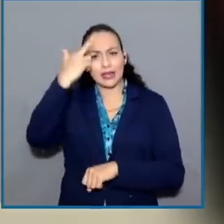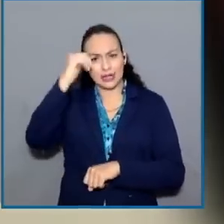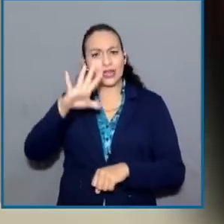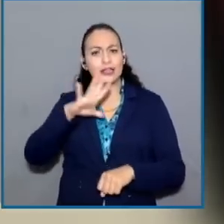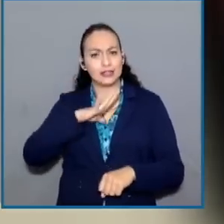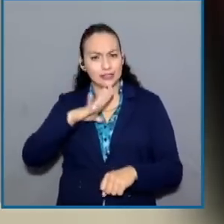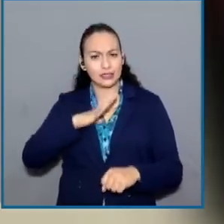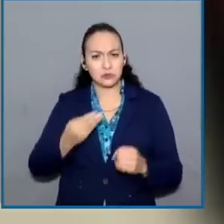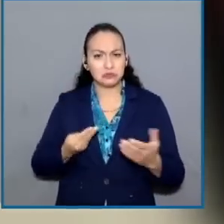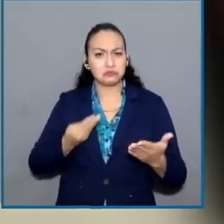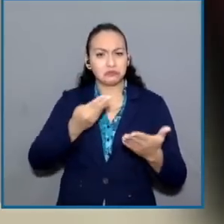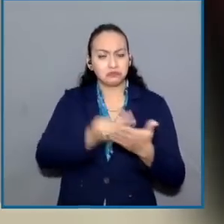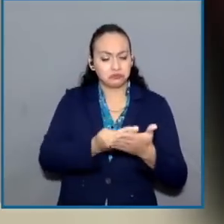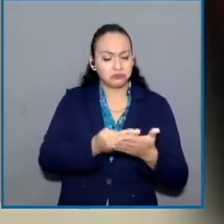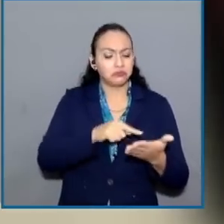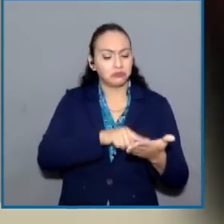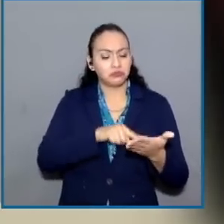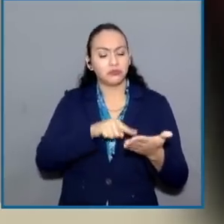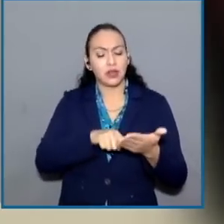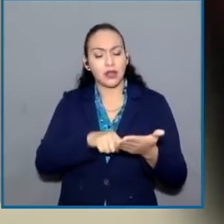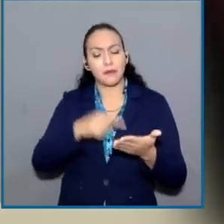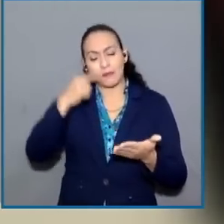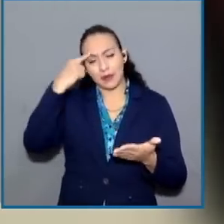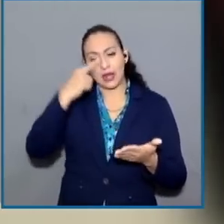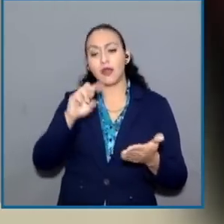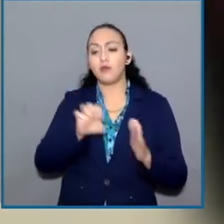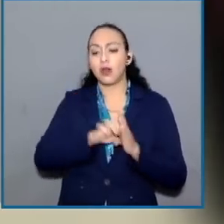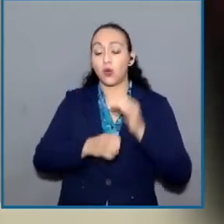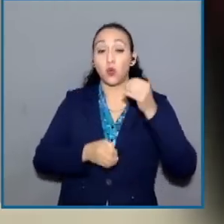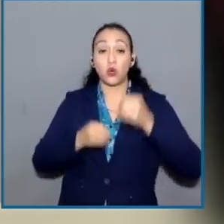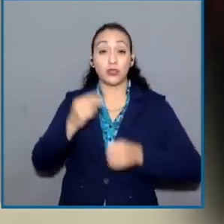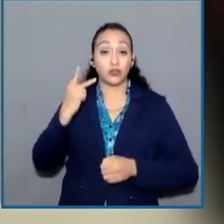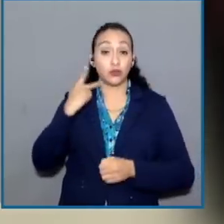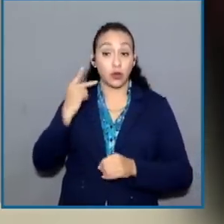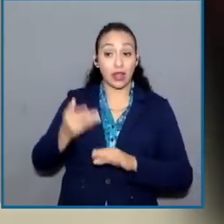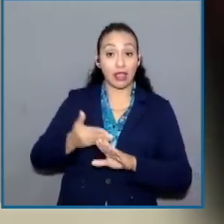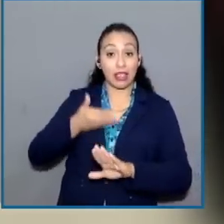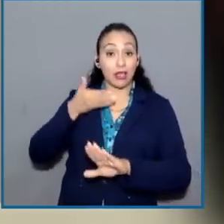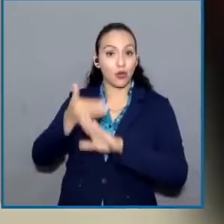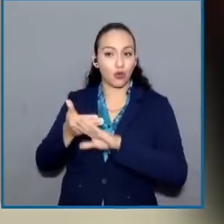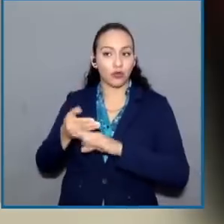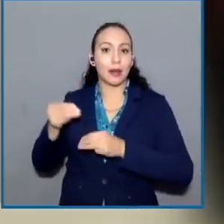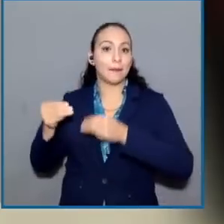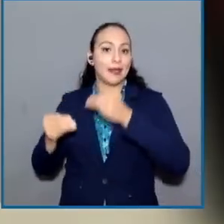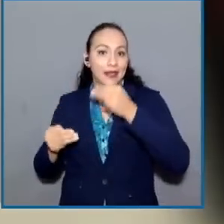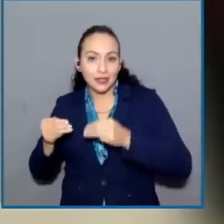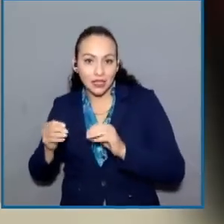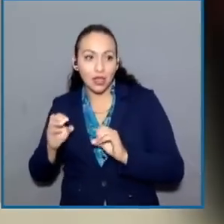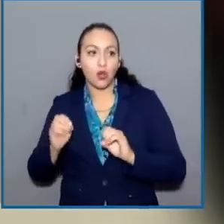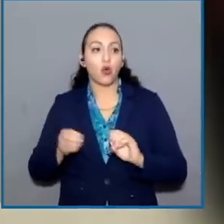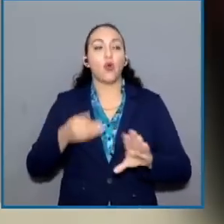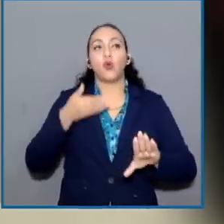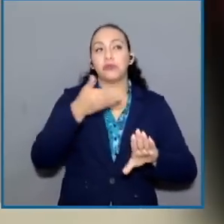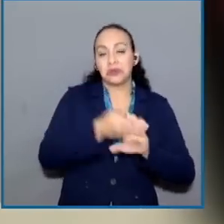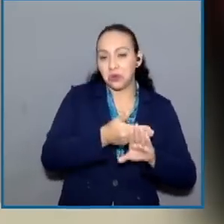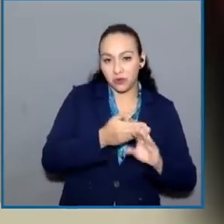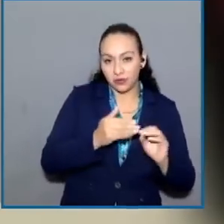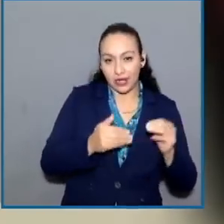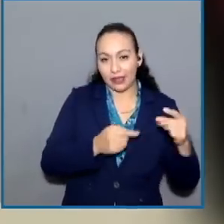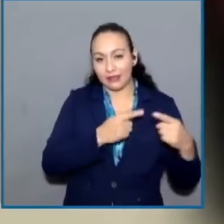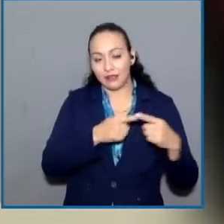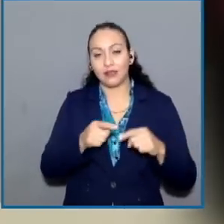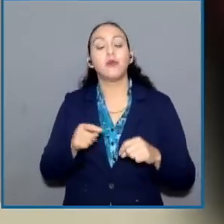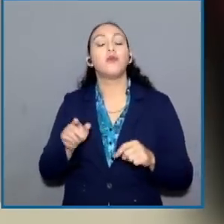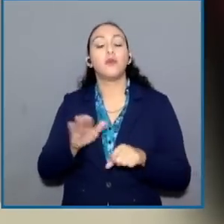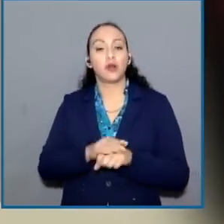temas de procedencia y de juicios políticos contra magistraturas electorales locales, al estimar que lo que debería de